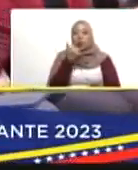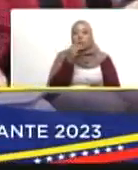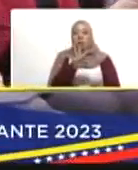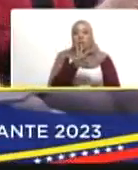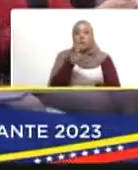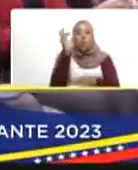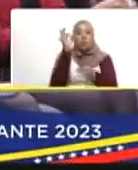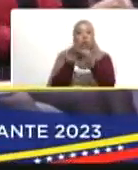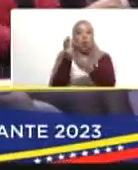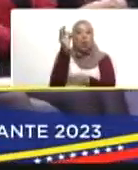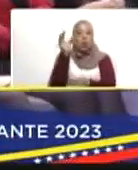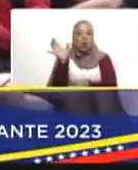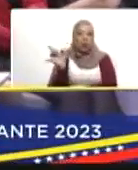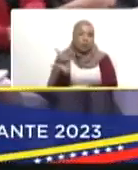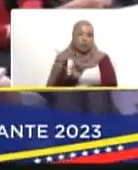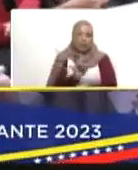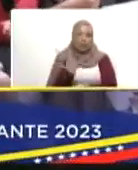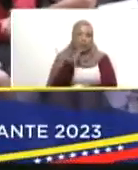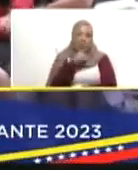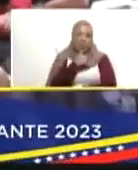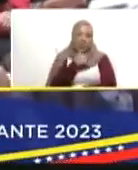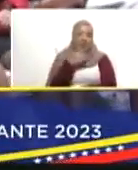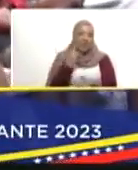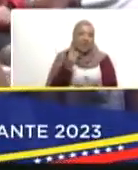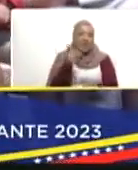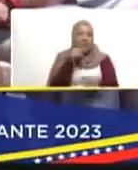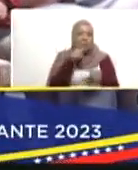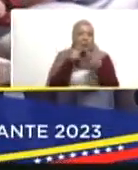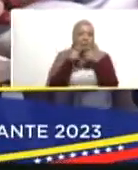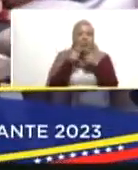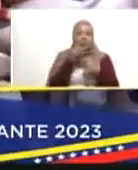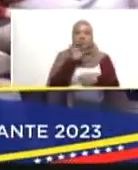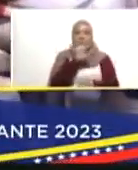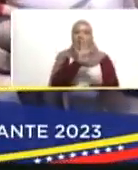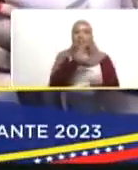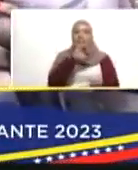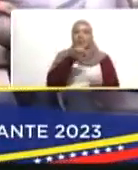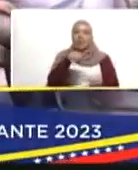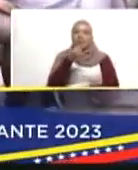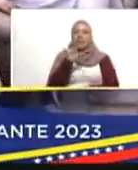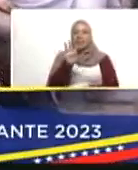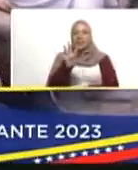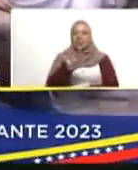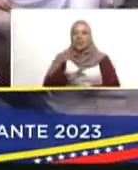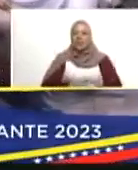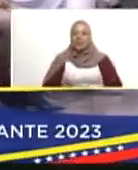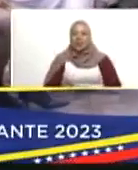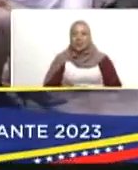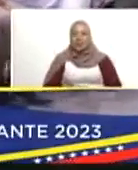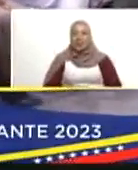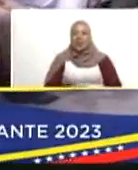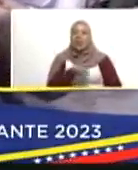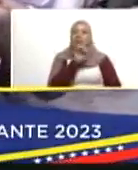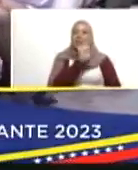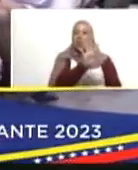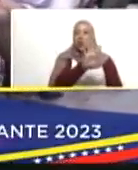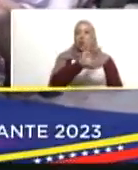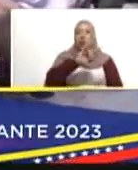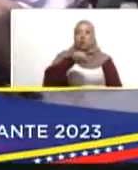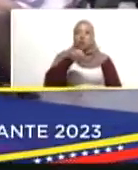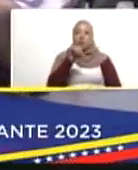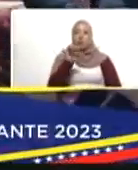nos da suerte verdad Ah que se acuerdan cinco cinco cinco